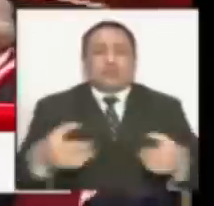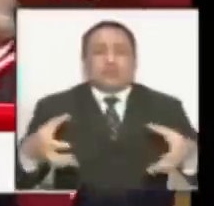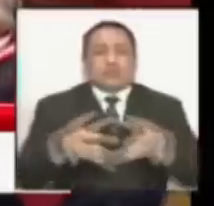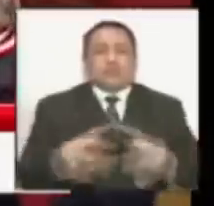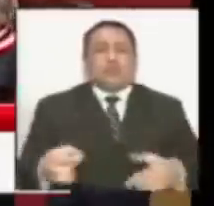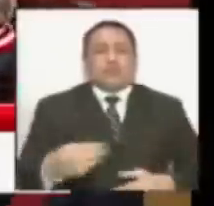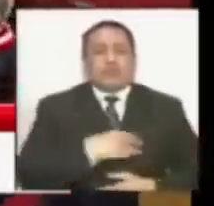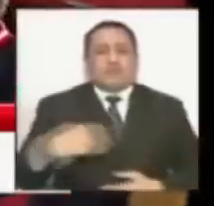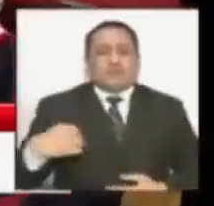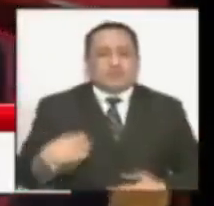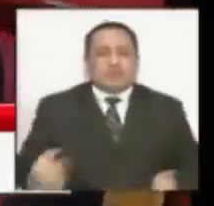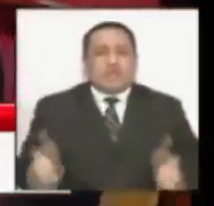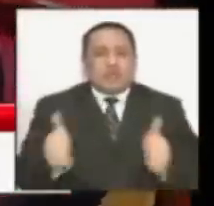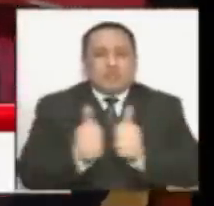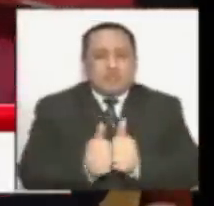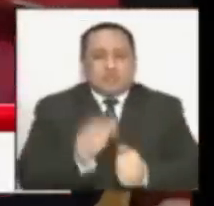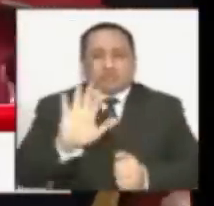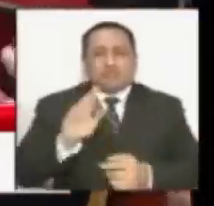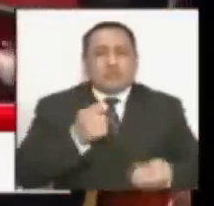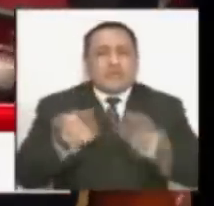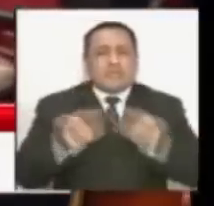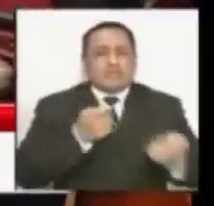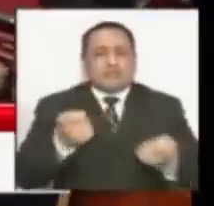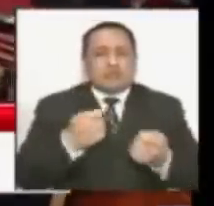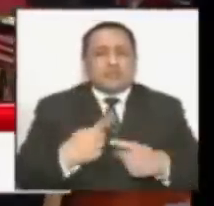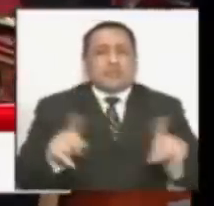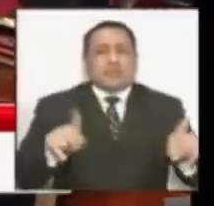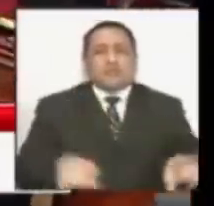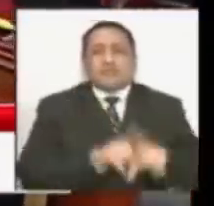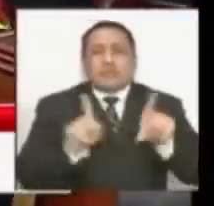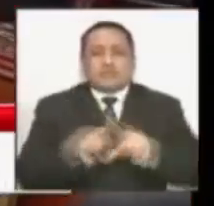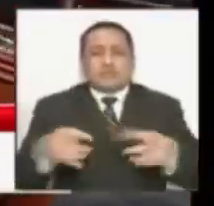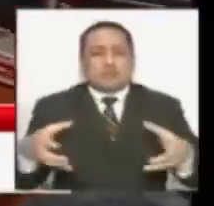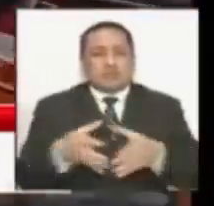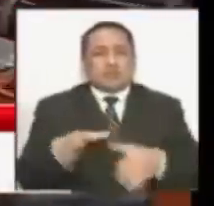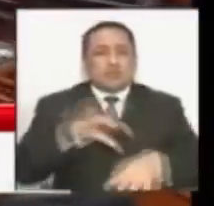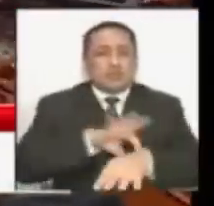ausentes, con una presencia digital desde sus hogares.